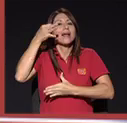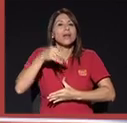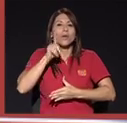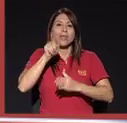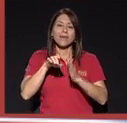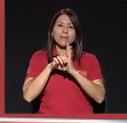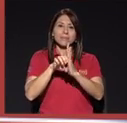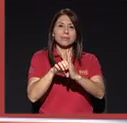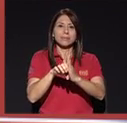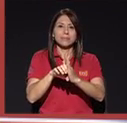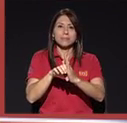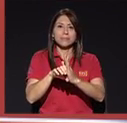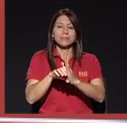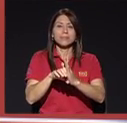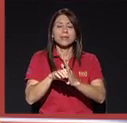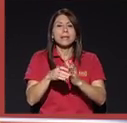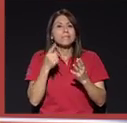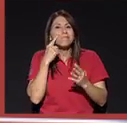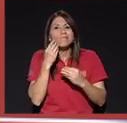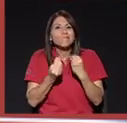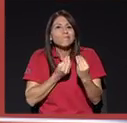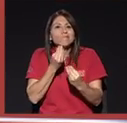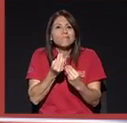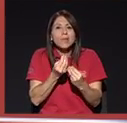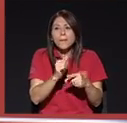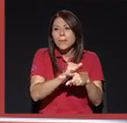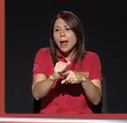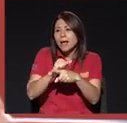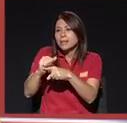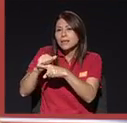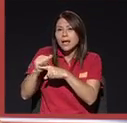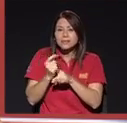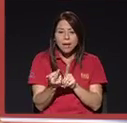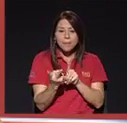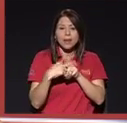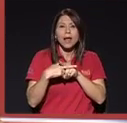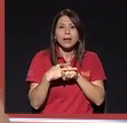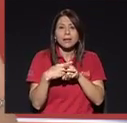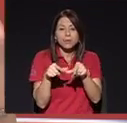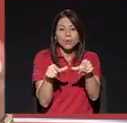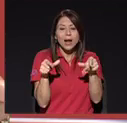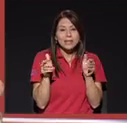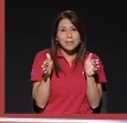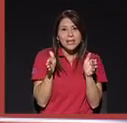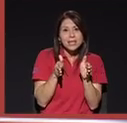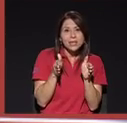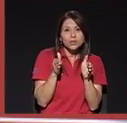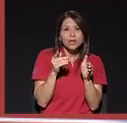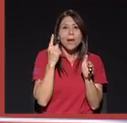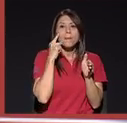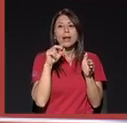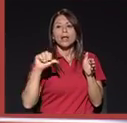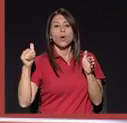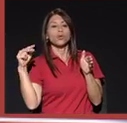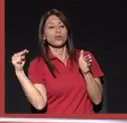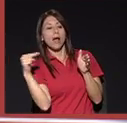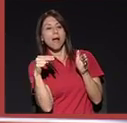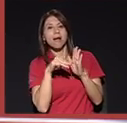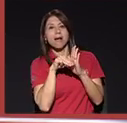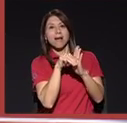y comenzar a buscar prácticas en contextos pequeñitos que modelen a otros nos va a generar